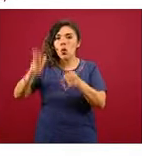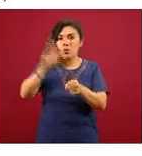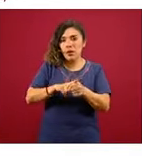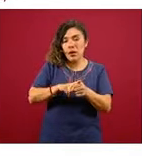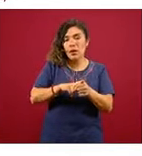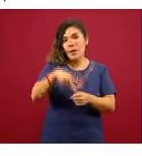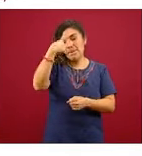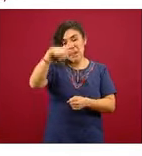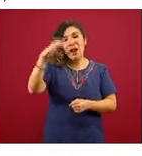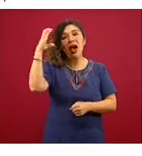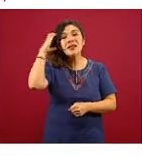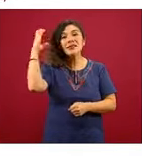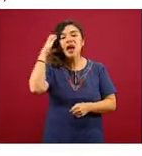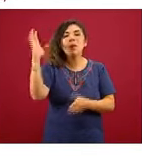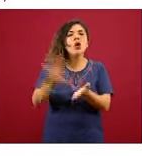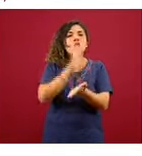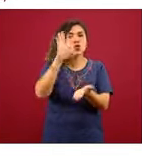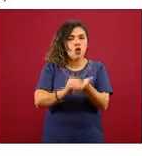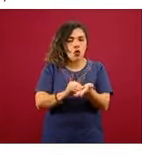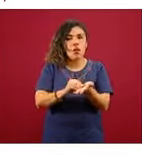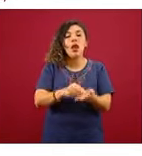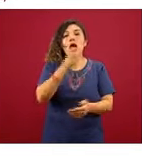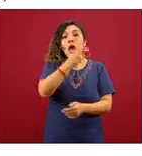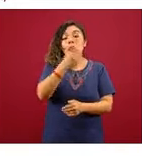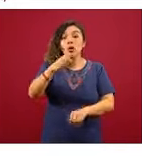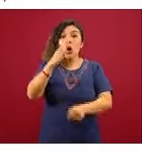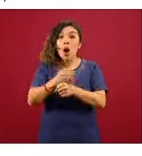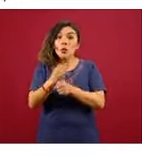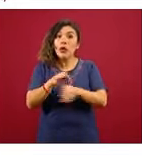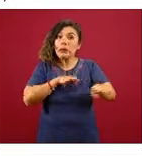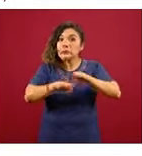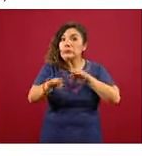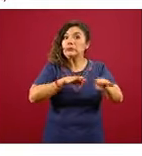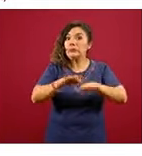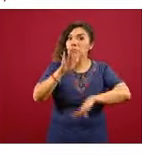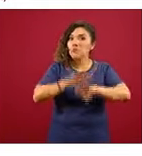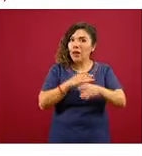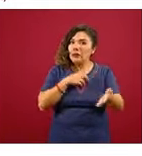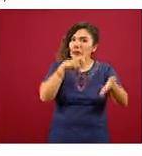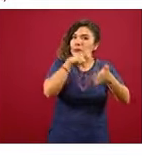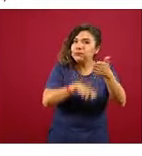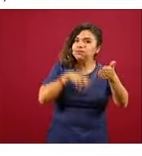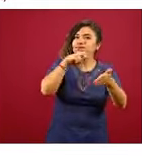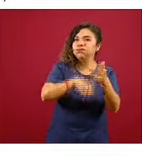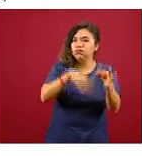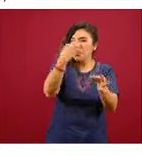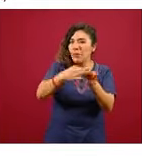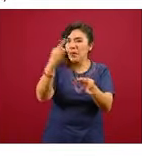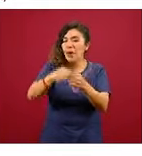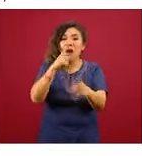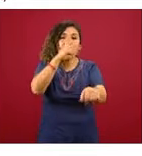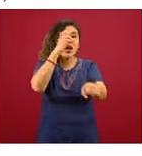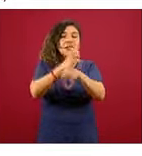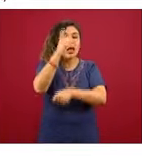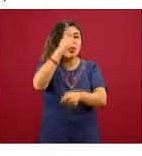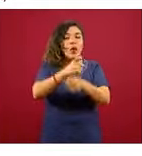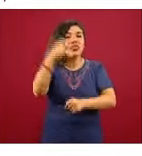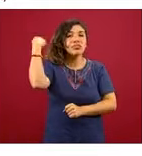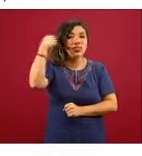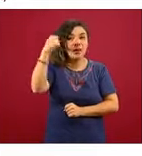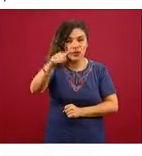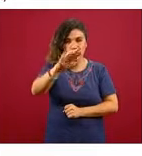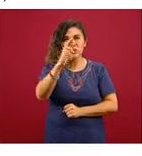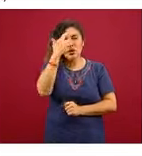de camas generales. Se está trabajando con ellos de manera también muy puntual con el estado de Tabasco. Si